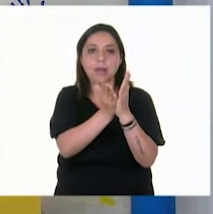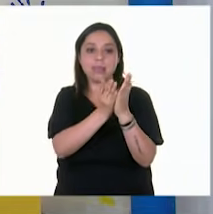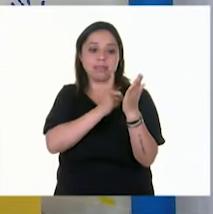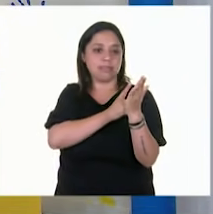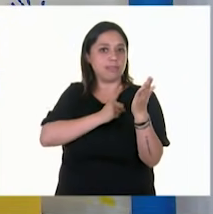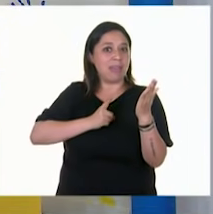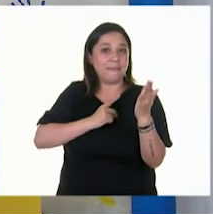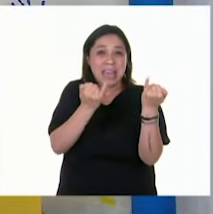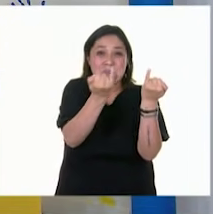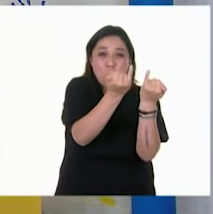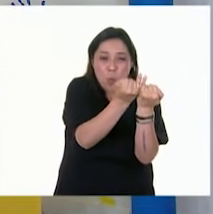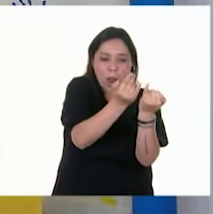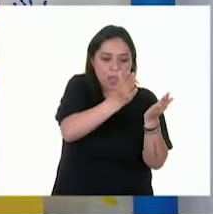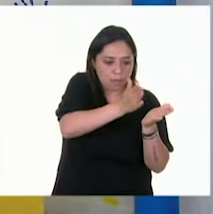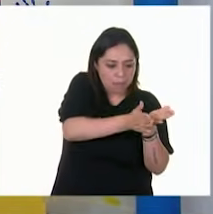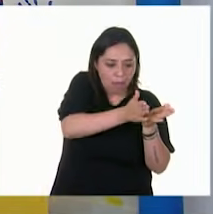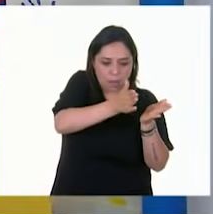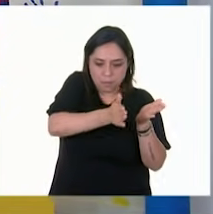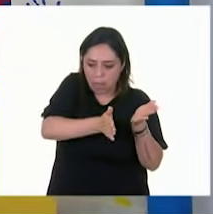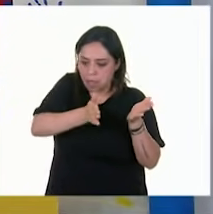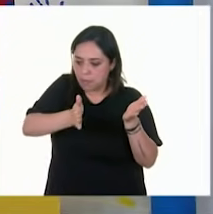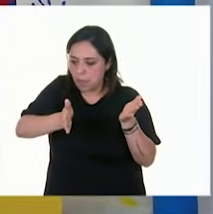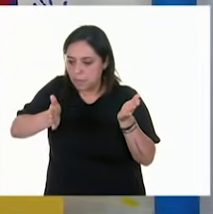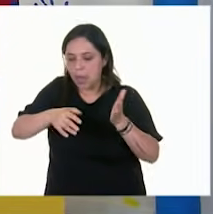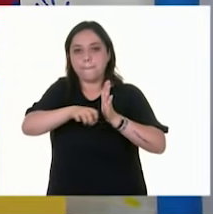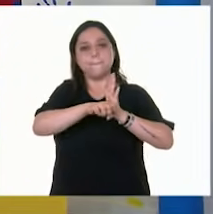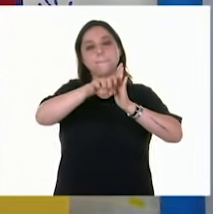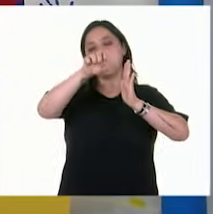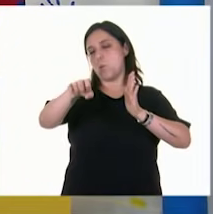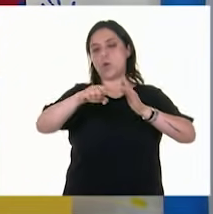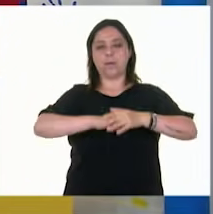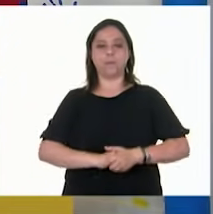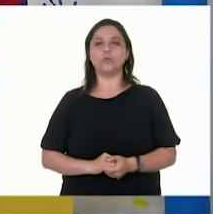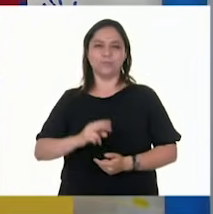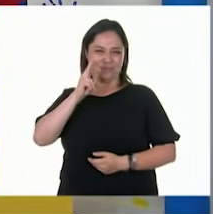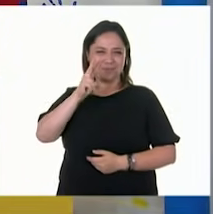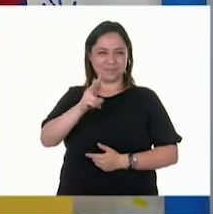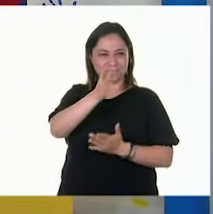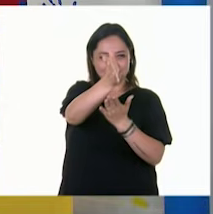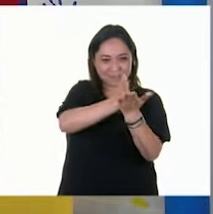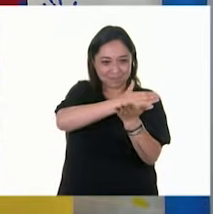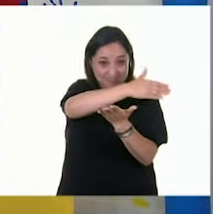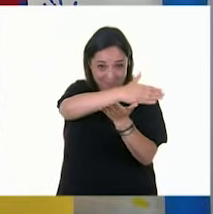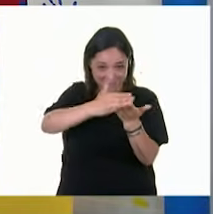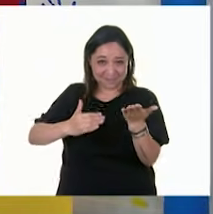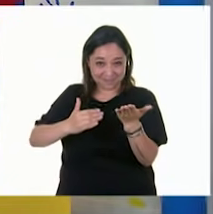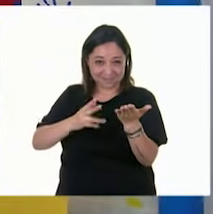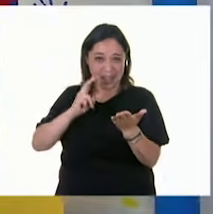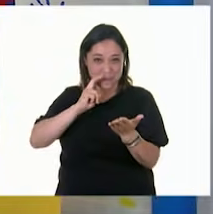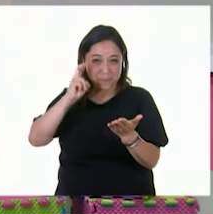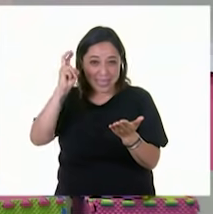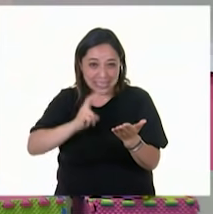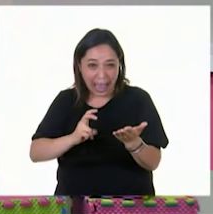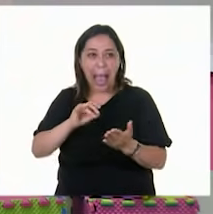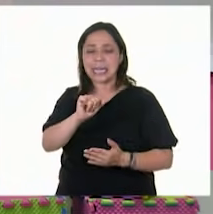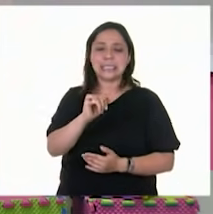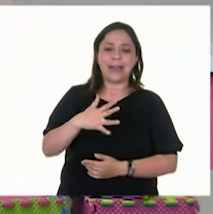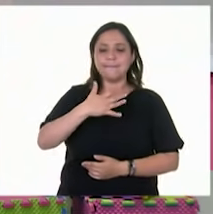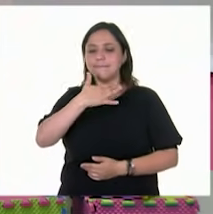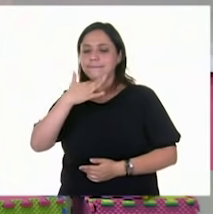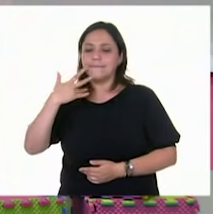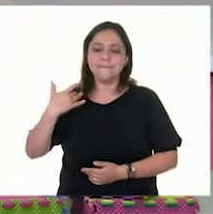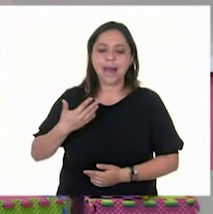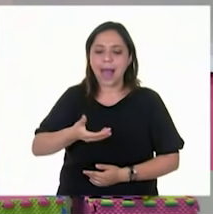mismo tamaño. Si digamos, yo sé que se han dado cuenta en alguna pizza. Ah, sí, cuando uno pide, ¡ay, qué rico pizza!